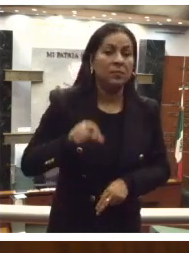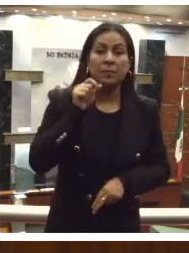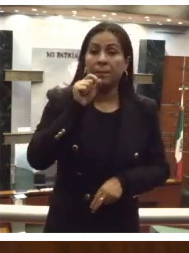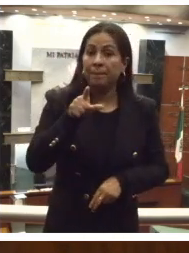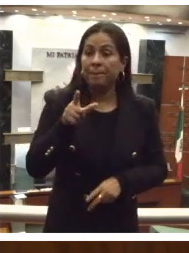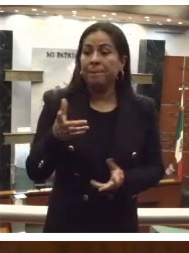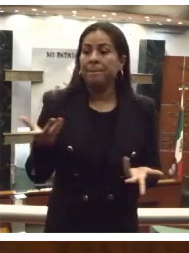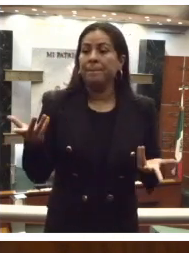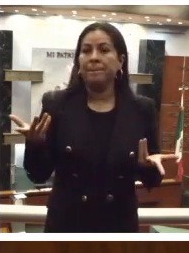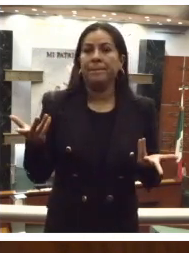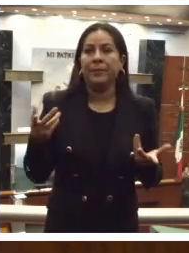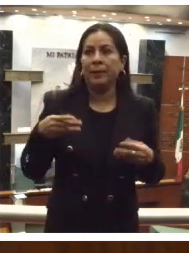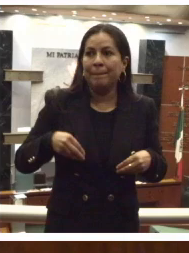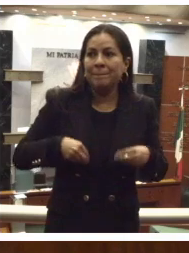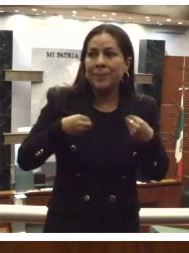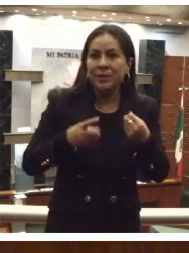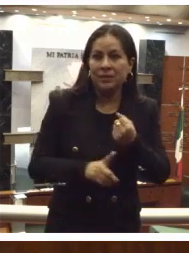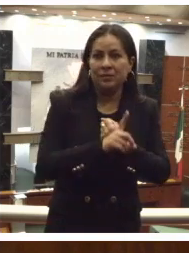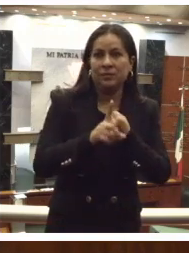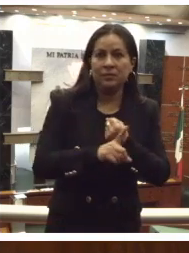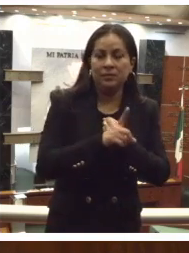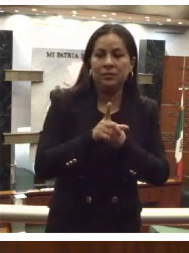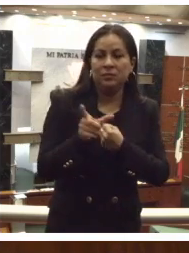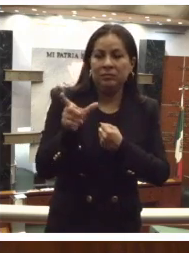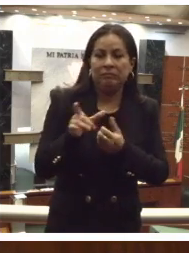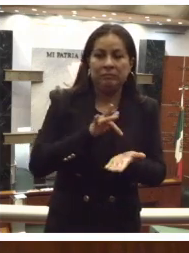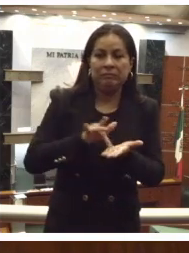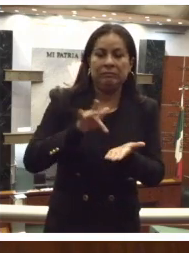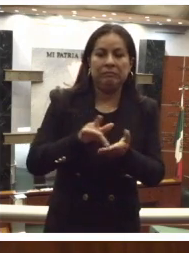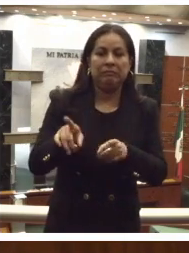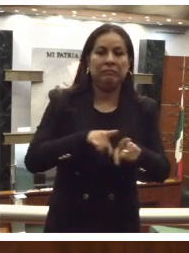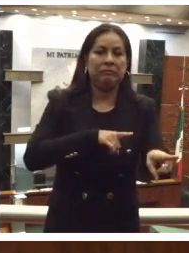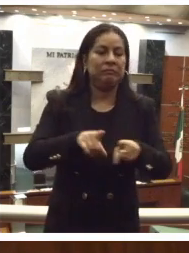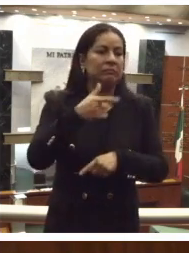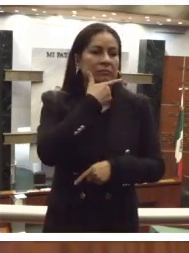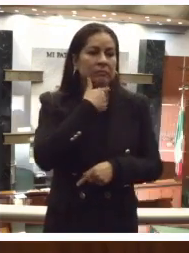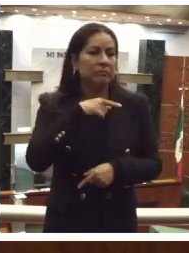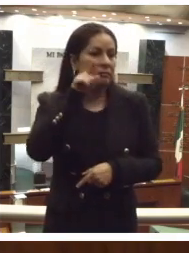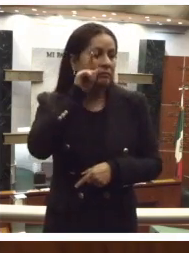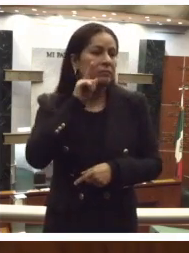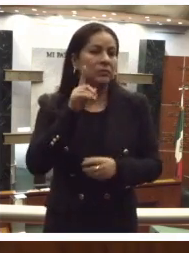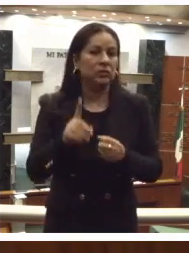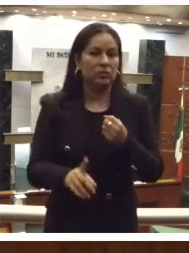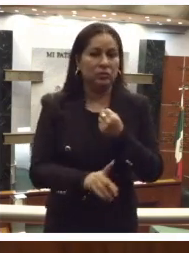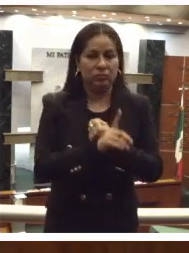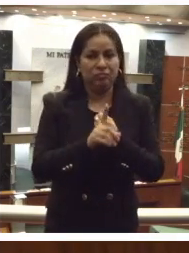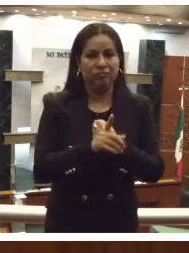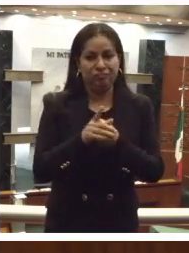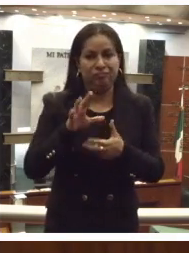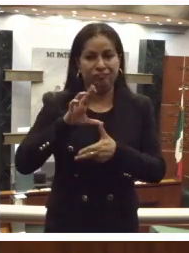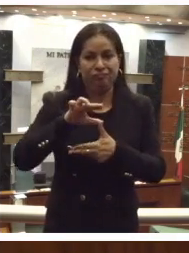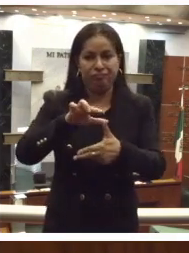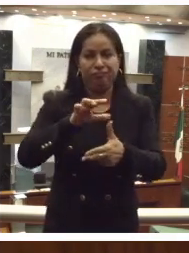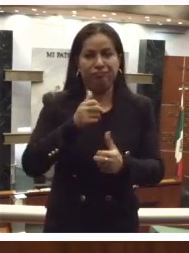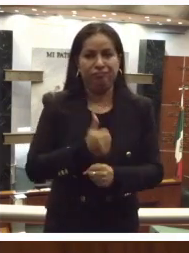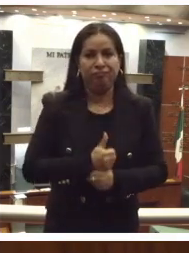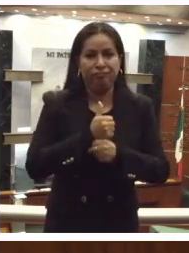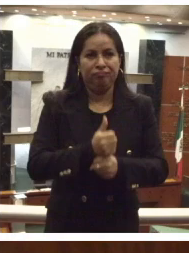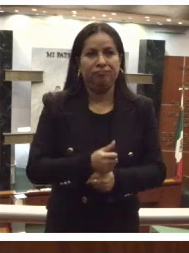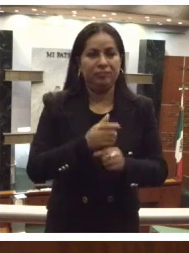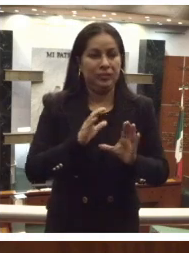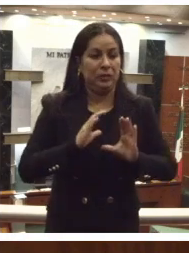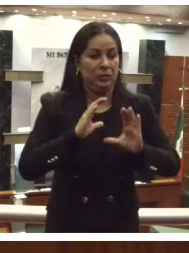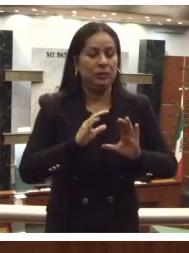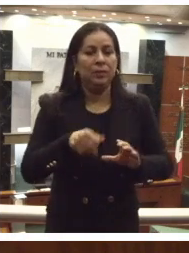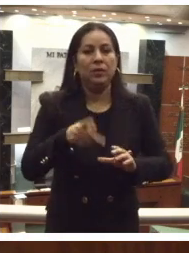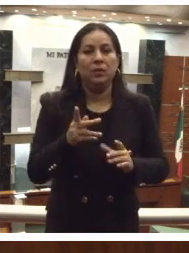incluso arriesgando su vida e integridad por apoyar a nuestras hermanas y hermanos afectados, desde su prevención, pero ahora